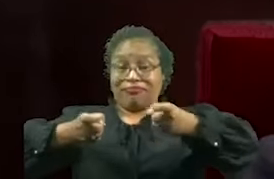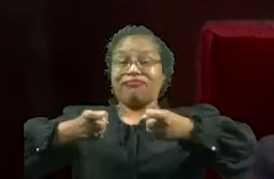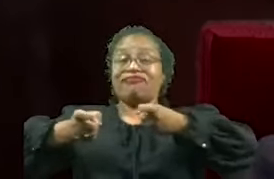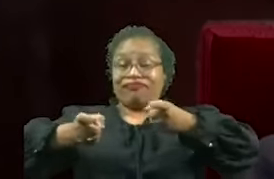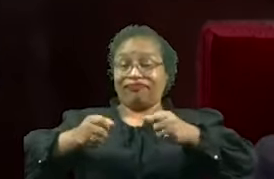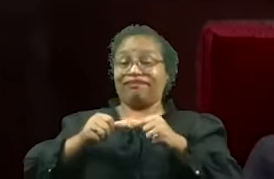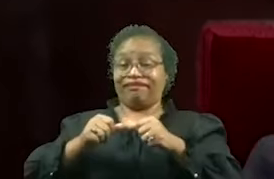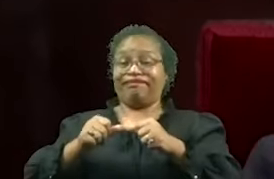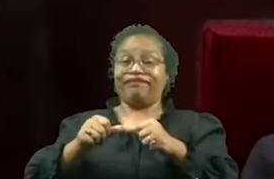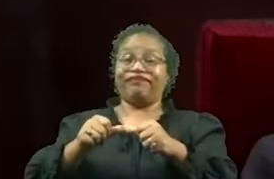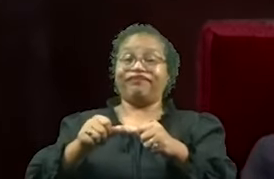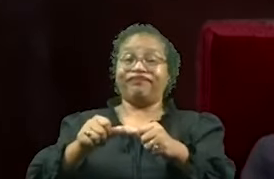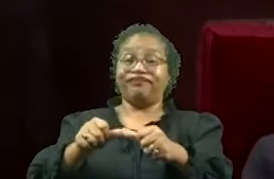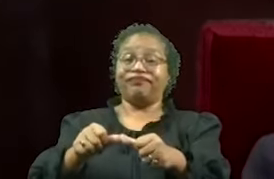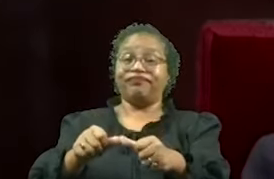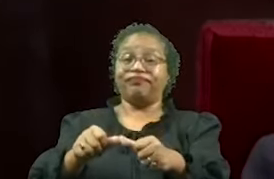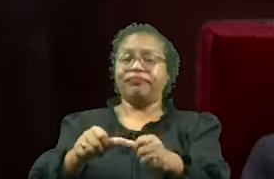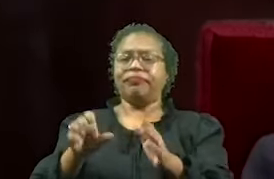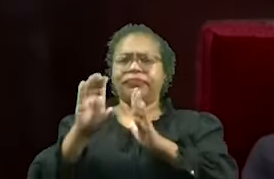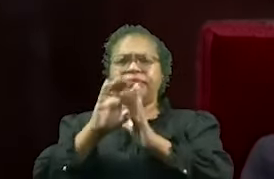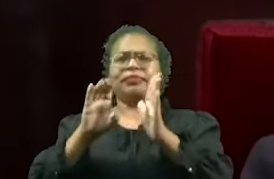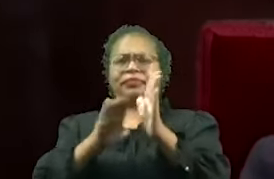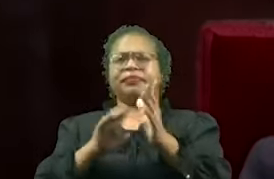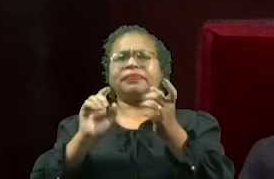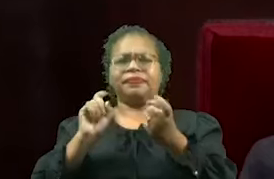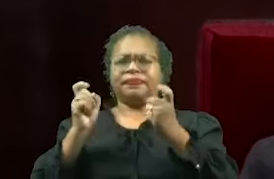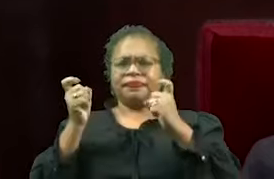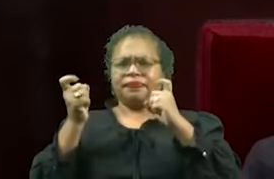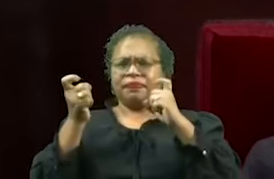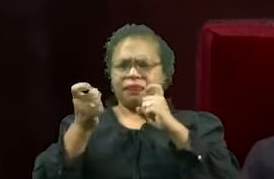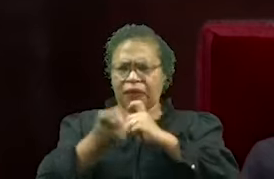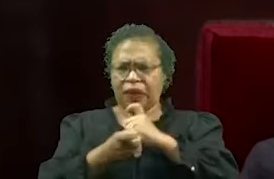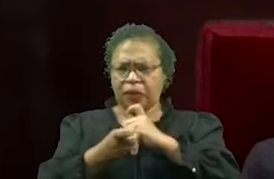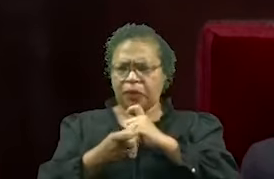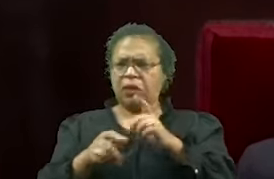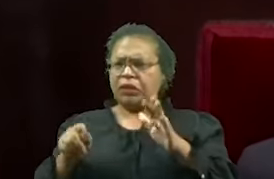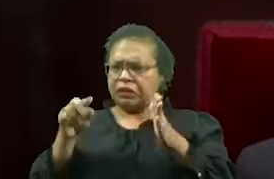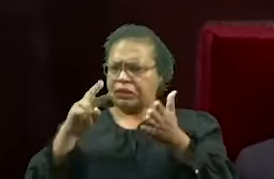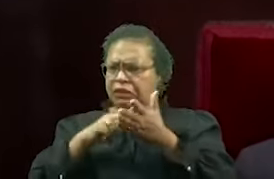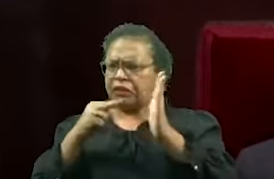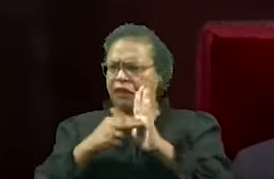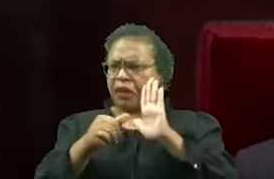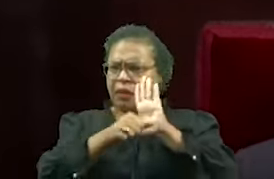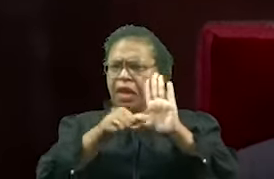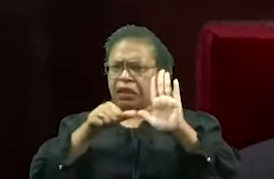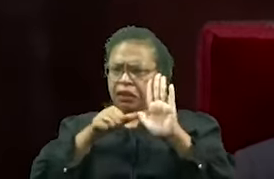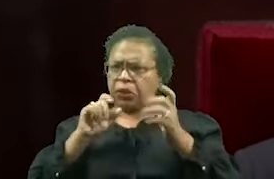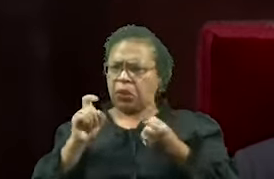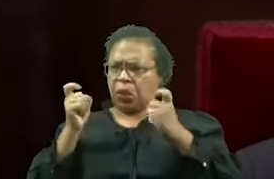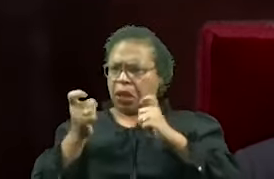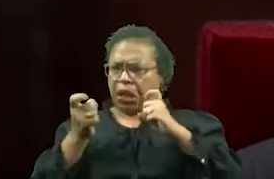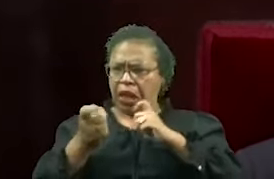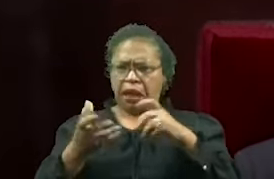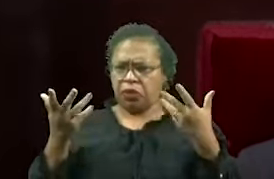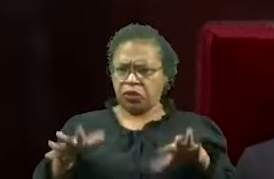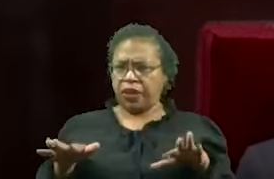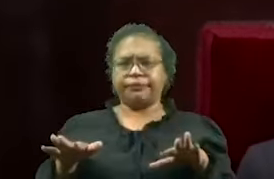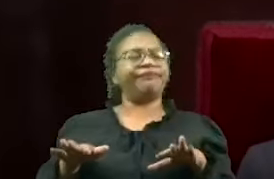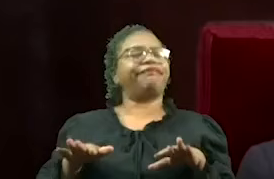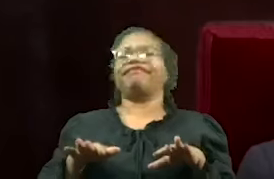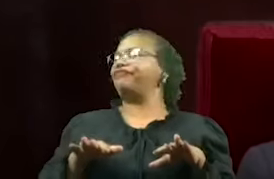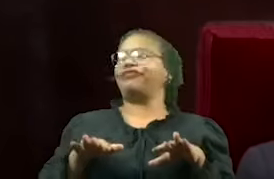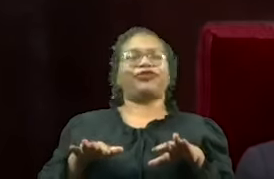reformas constitucionales de Entonces no fueron simple cambios de cláusulas sino mecanismos que facilitaron la perpetuación de